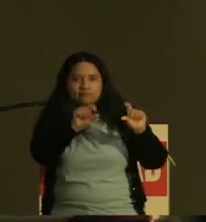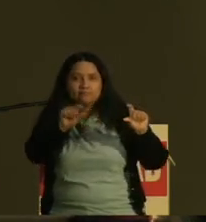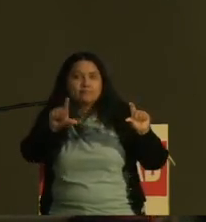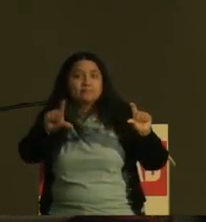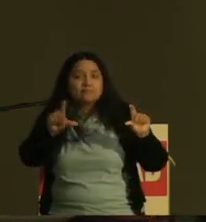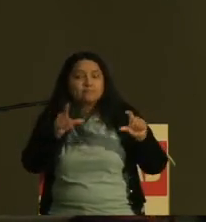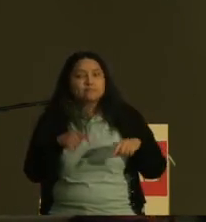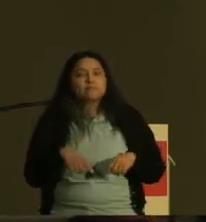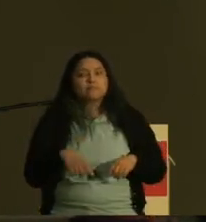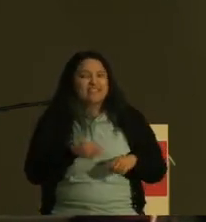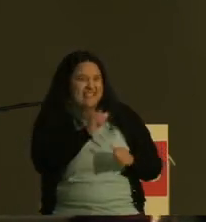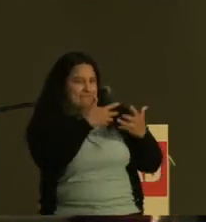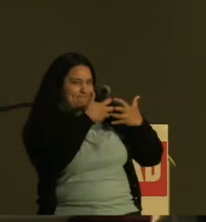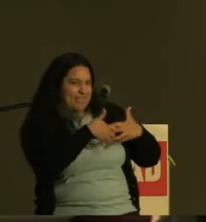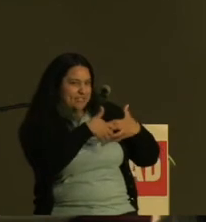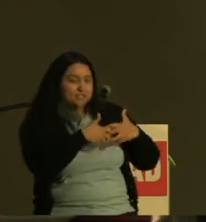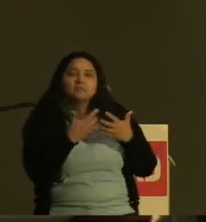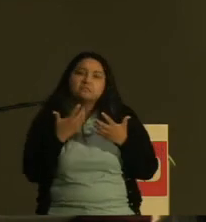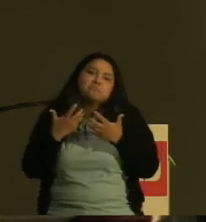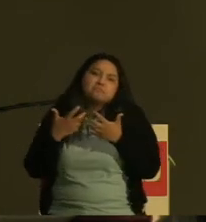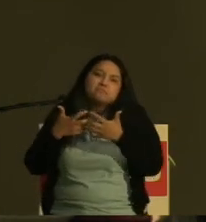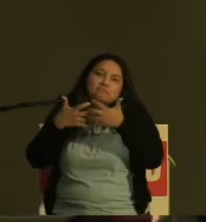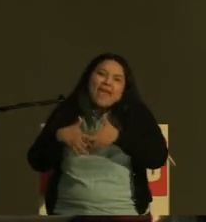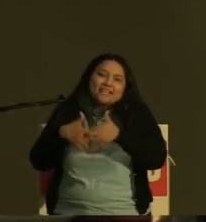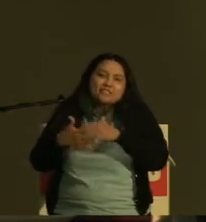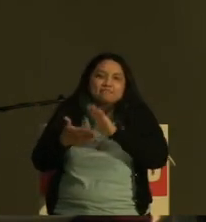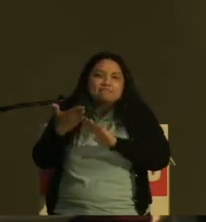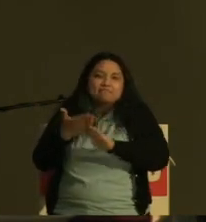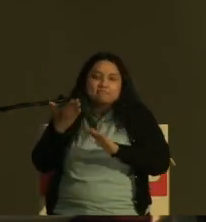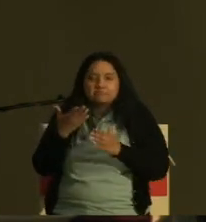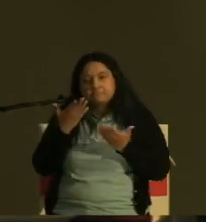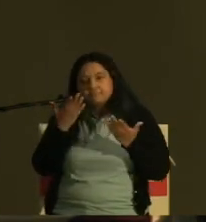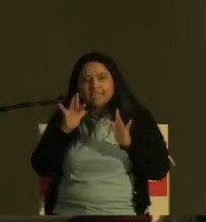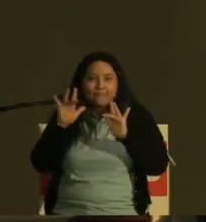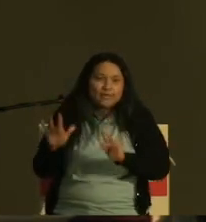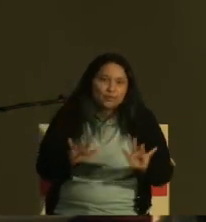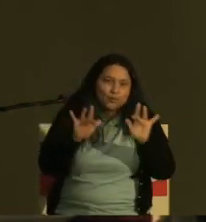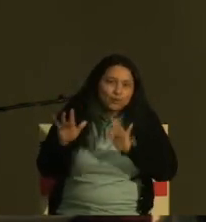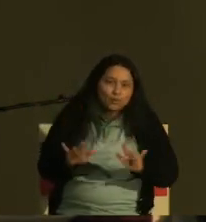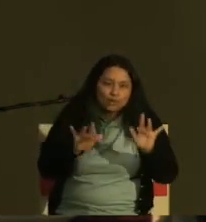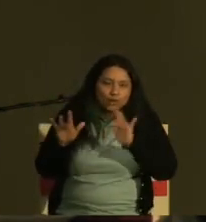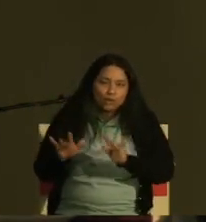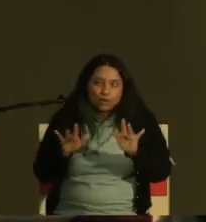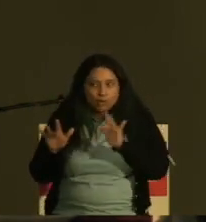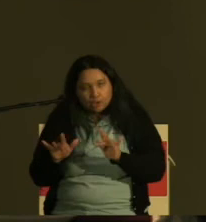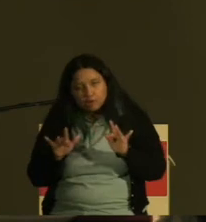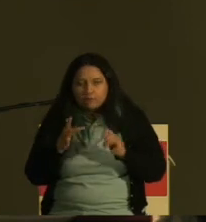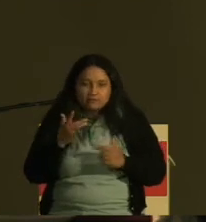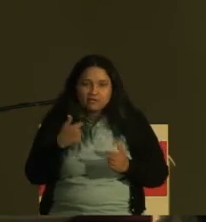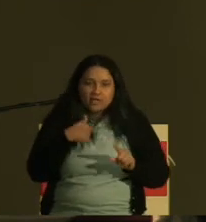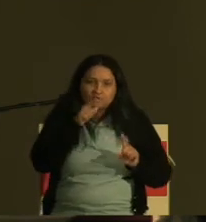La máquina de escribir. La máquina de escribir... Sí. Sí, después fue la computadora, que fue un error para mí, pasar a la